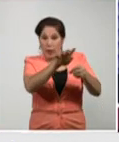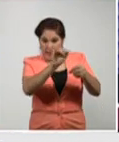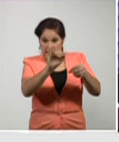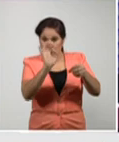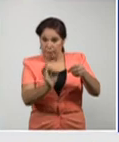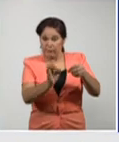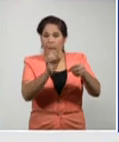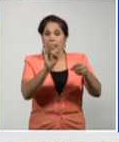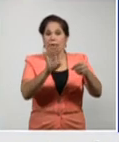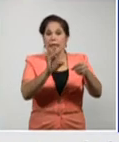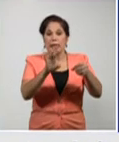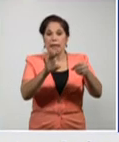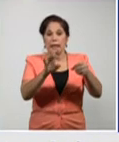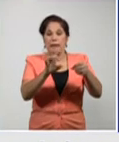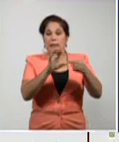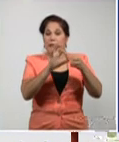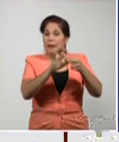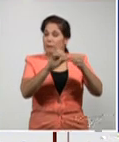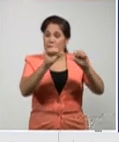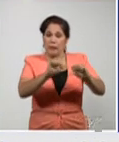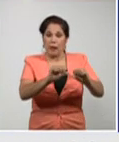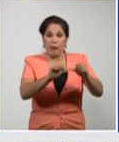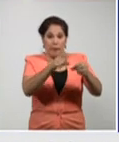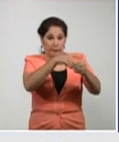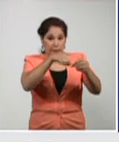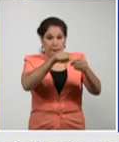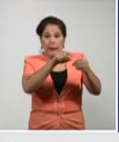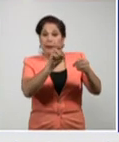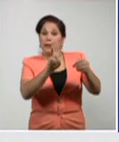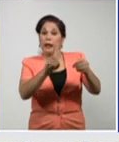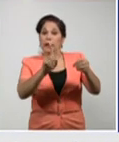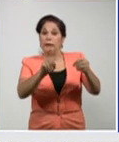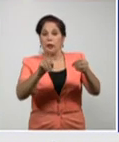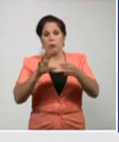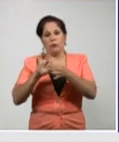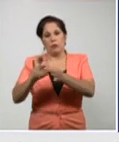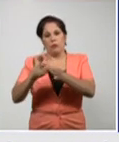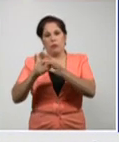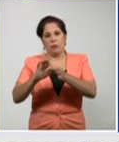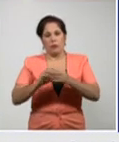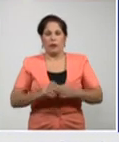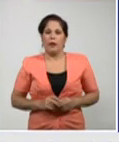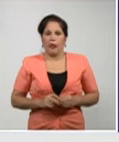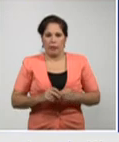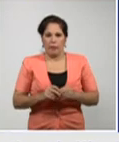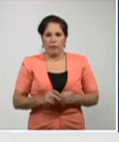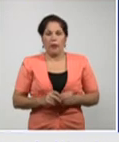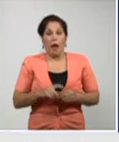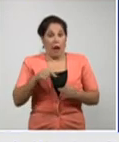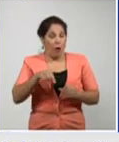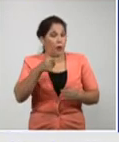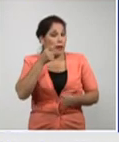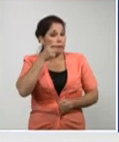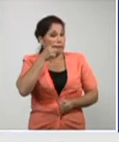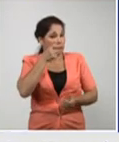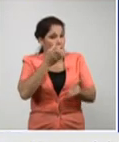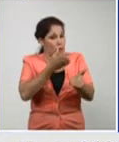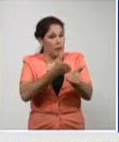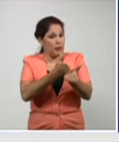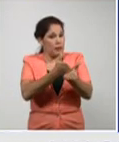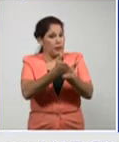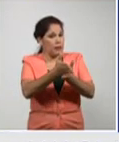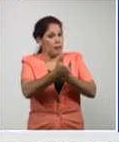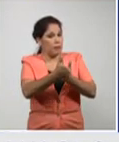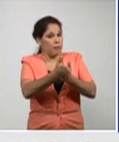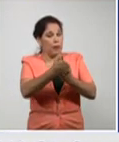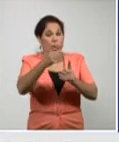estado crítico y 31 en estado grave, con un seguimiento muy estricto por los